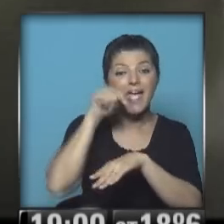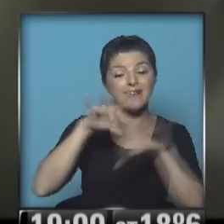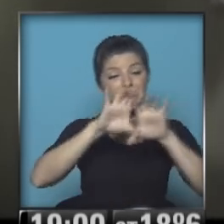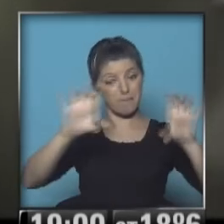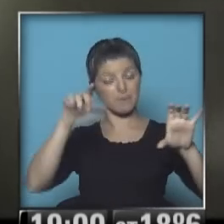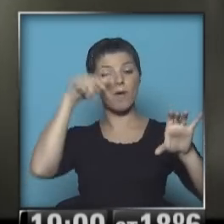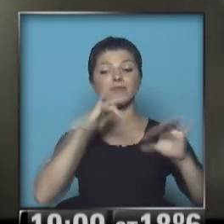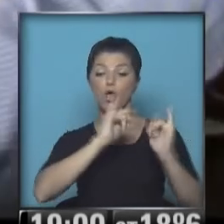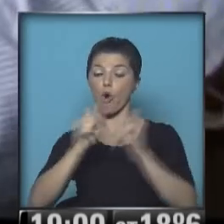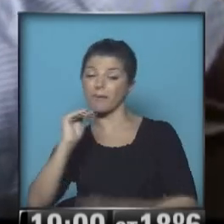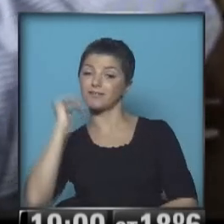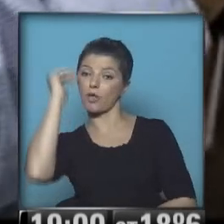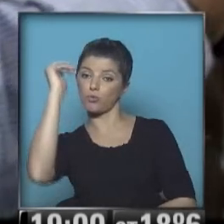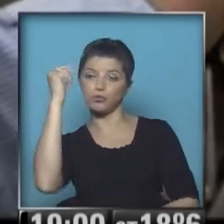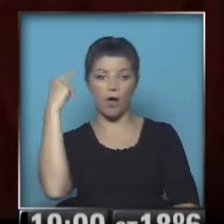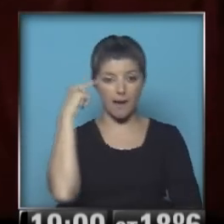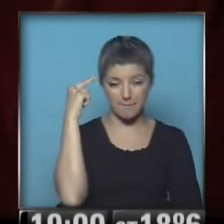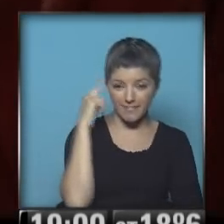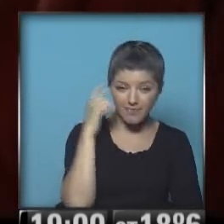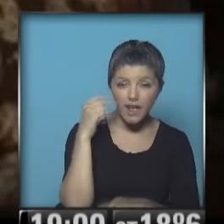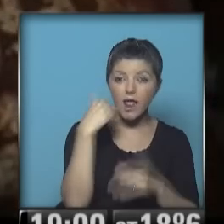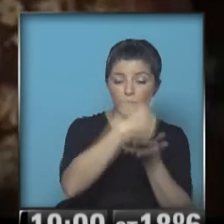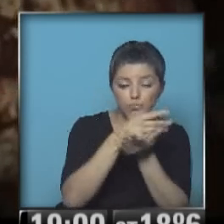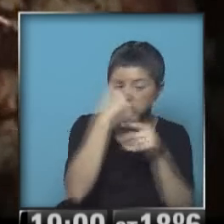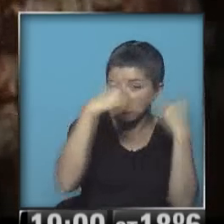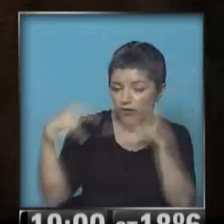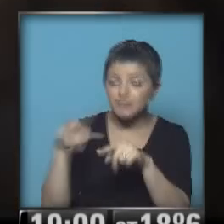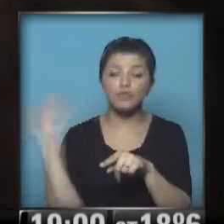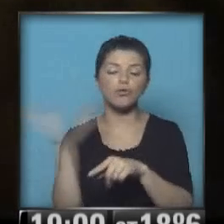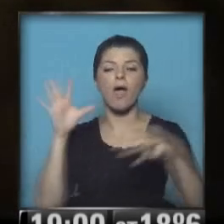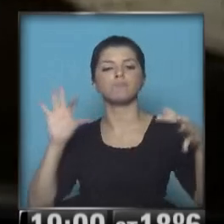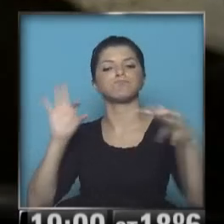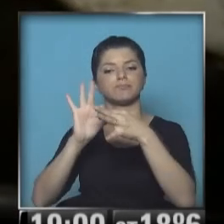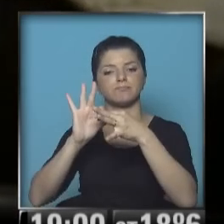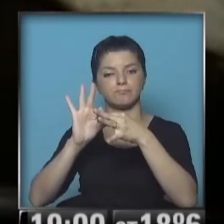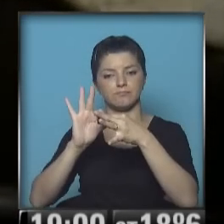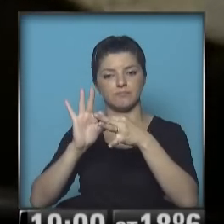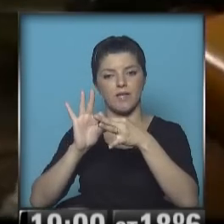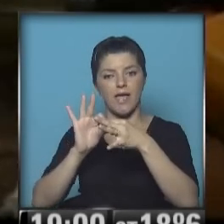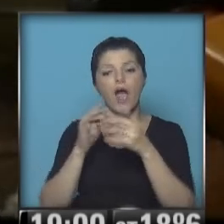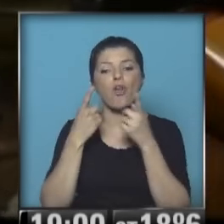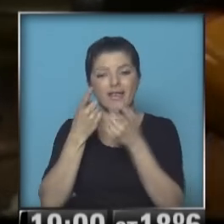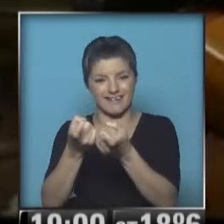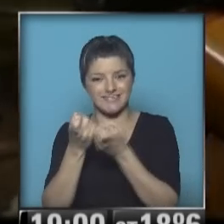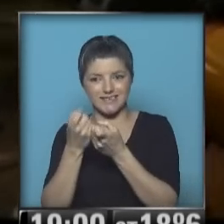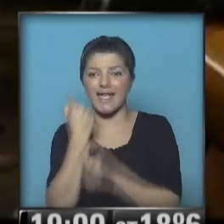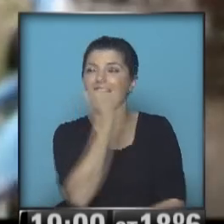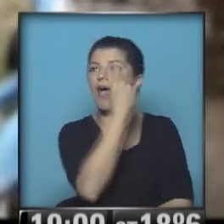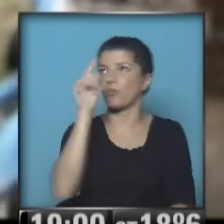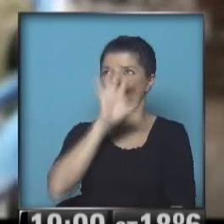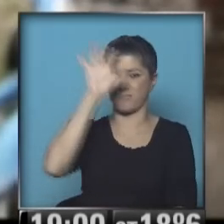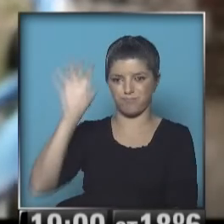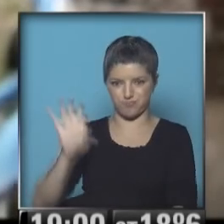pueden capacitarse en diversas especialidades, todas ellas relacionadas directamente a las demandas y necesidades que presentan cada región.